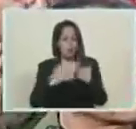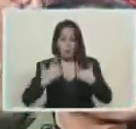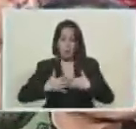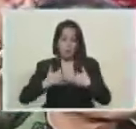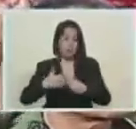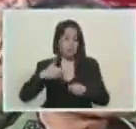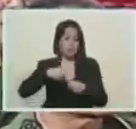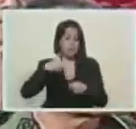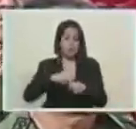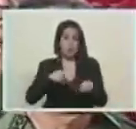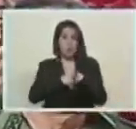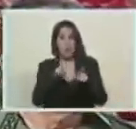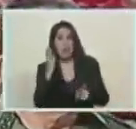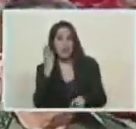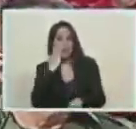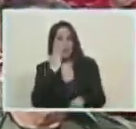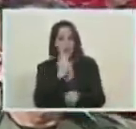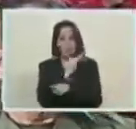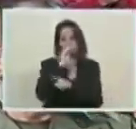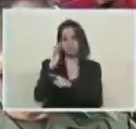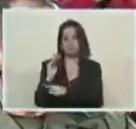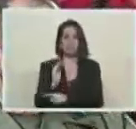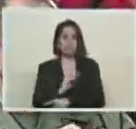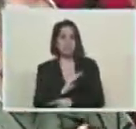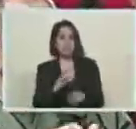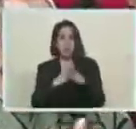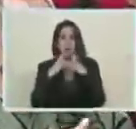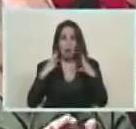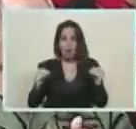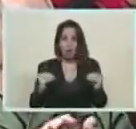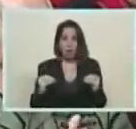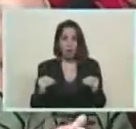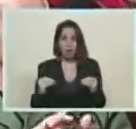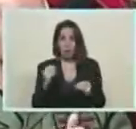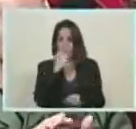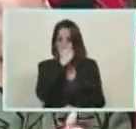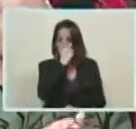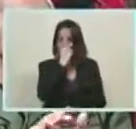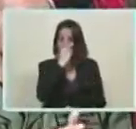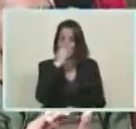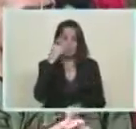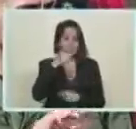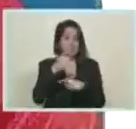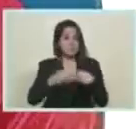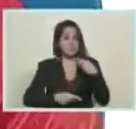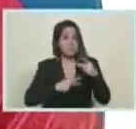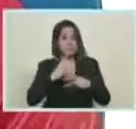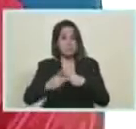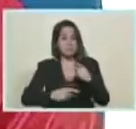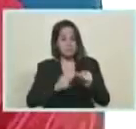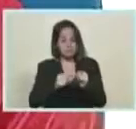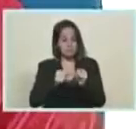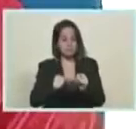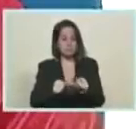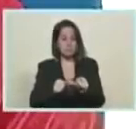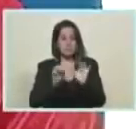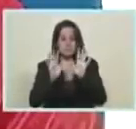Fue PDVSA la madre de misiones y grandes misiones, y debe continuar siendo una gran madre para el